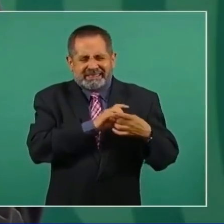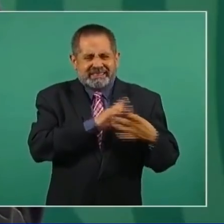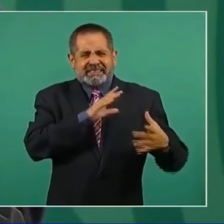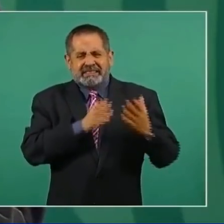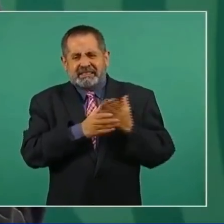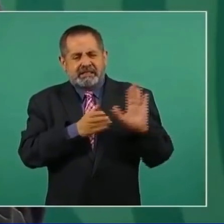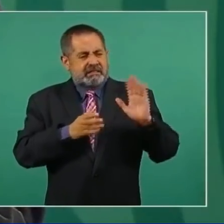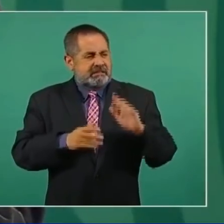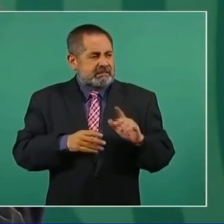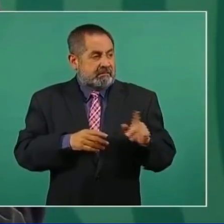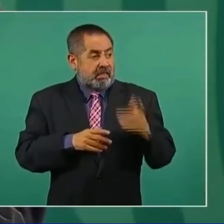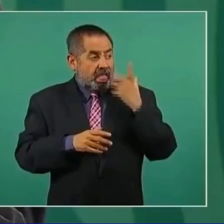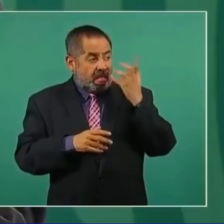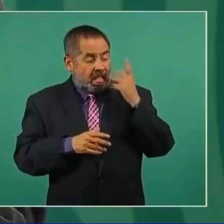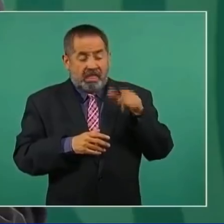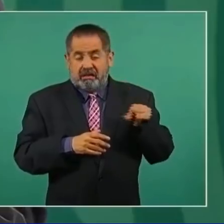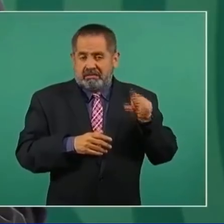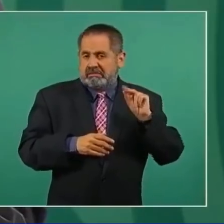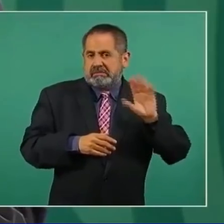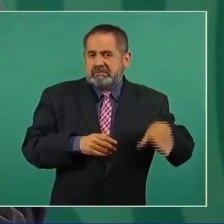de la intelectualidad